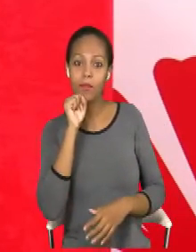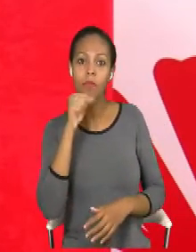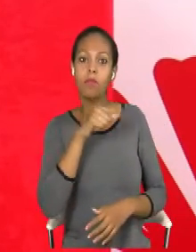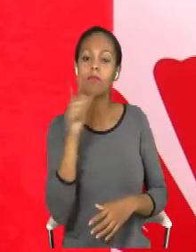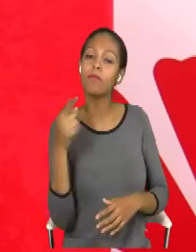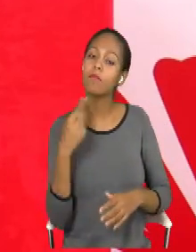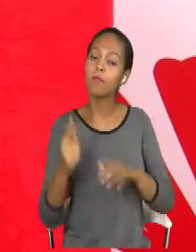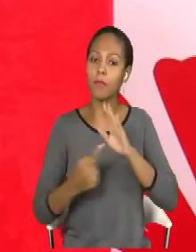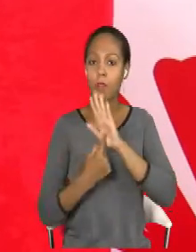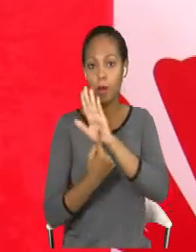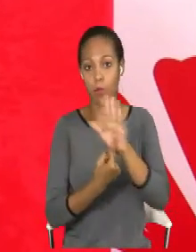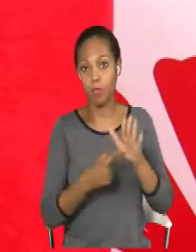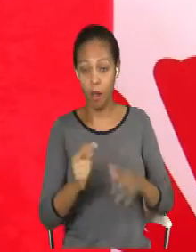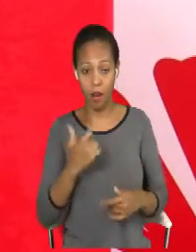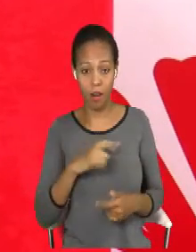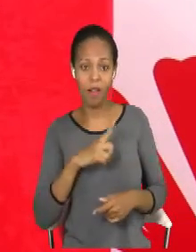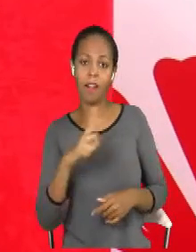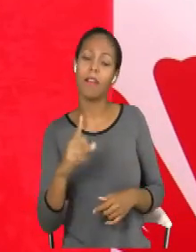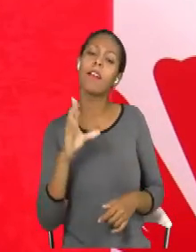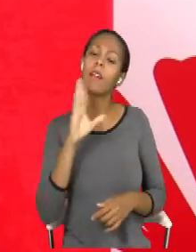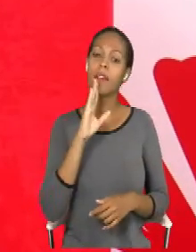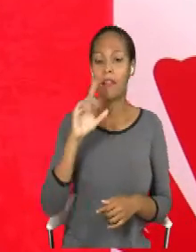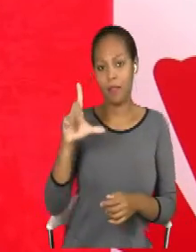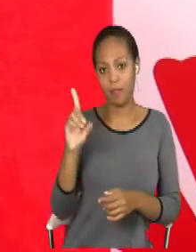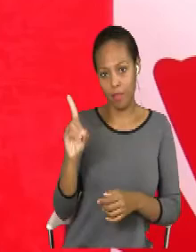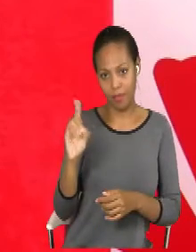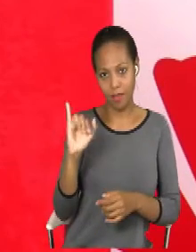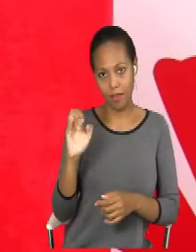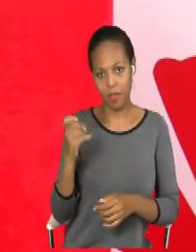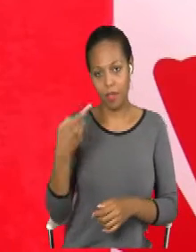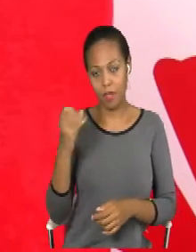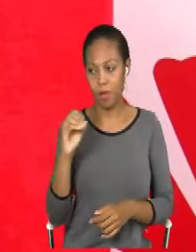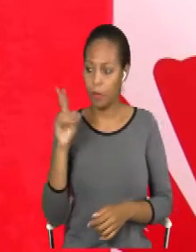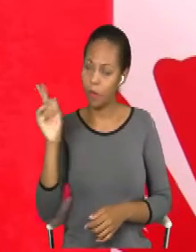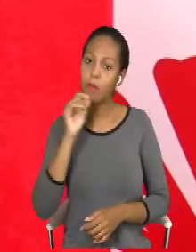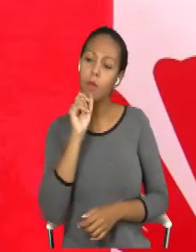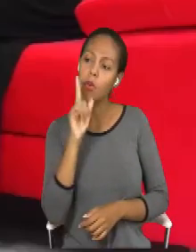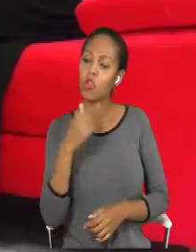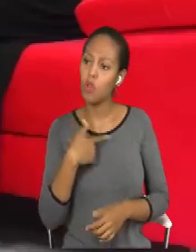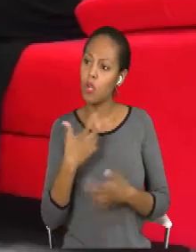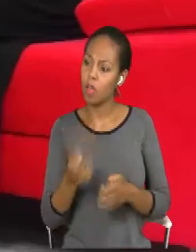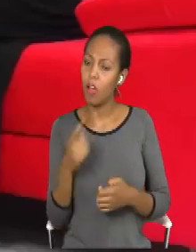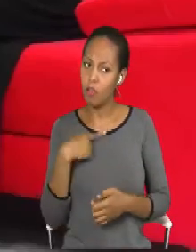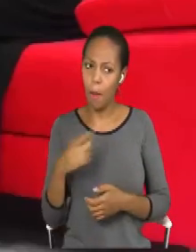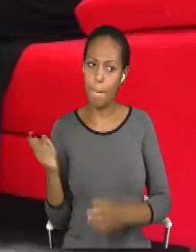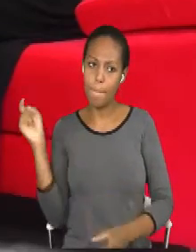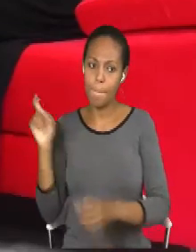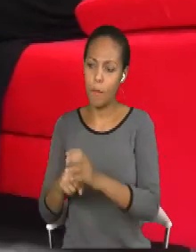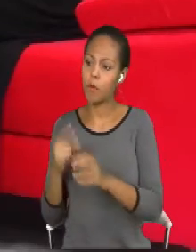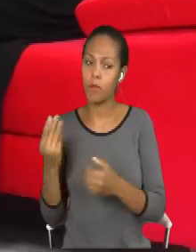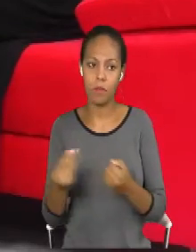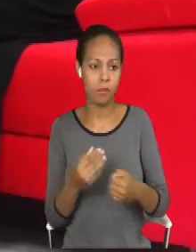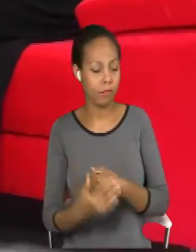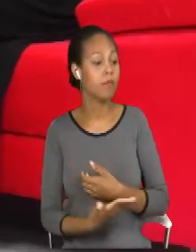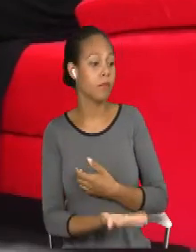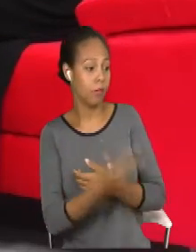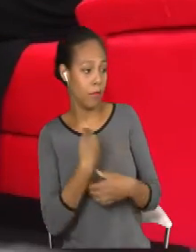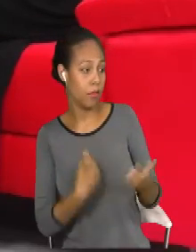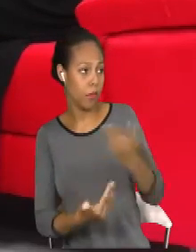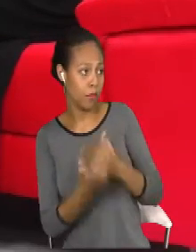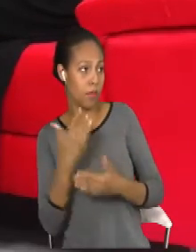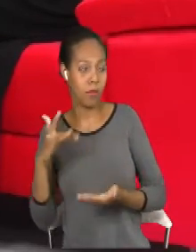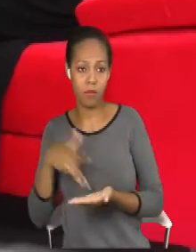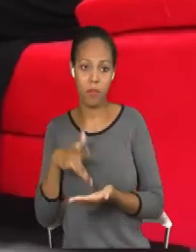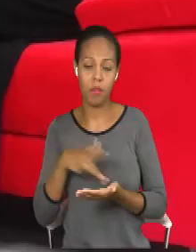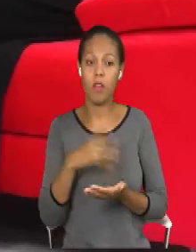representación está Diego. Diego, ¿qué debo hacer yo para ser una joven Alfa? Asistir a Alfa. Asistir a las 12